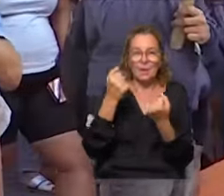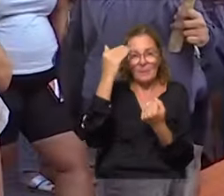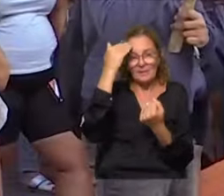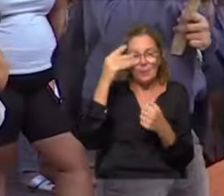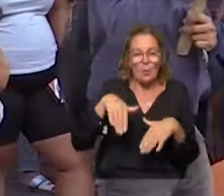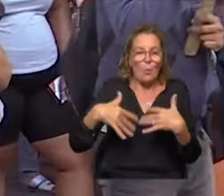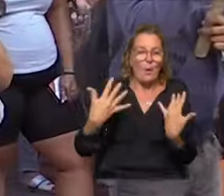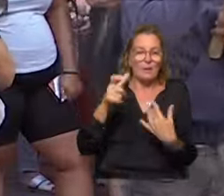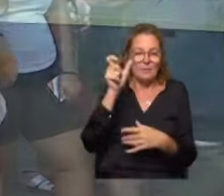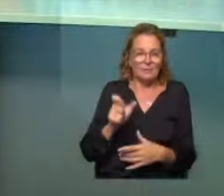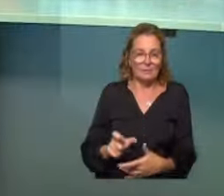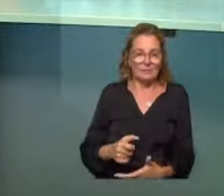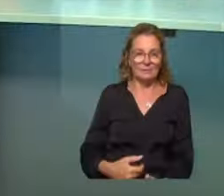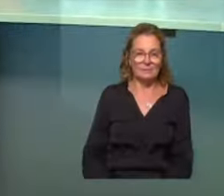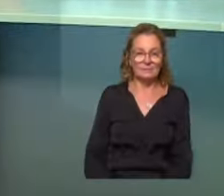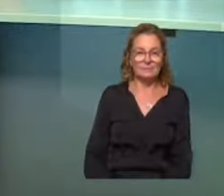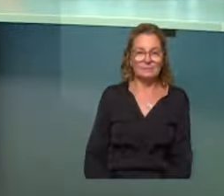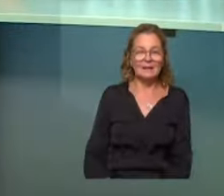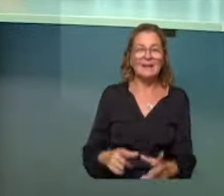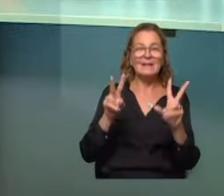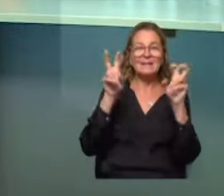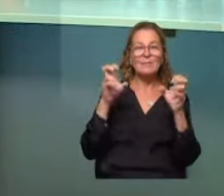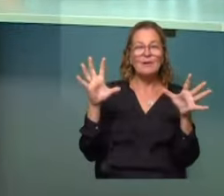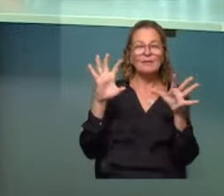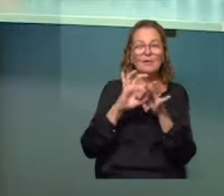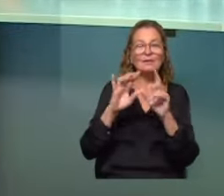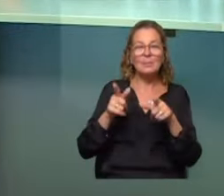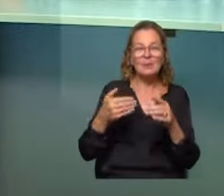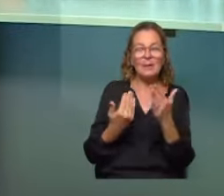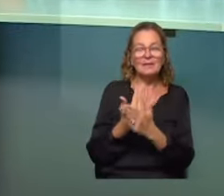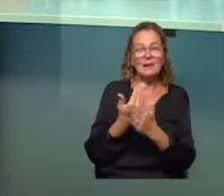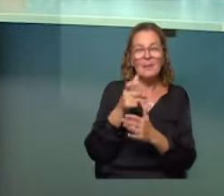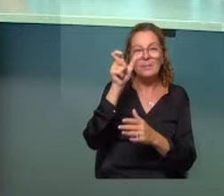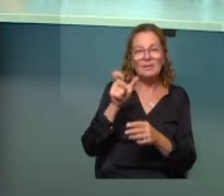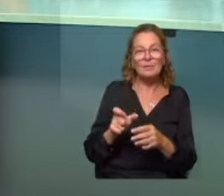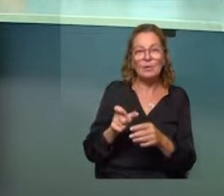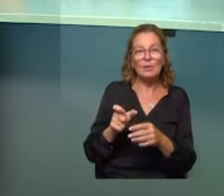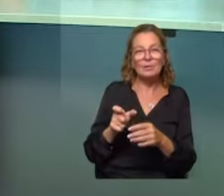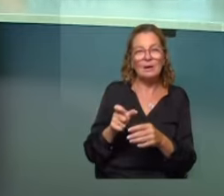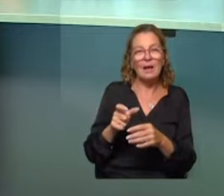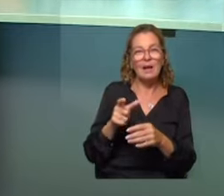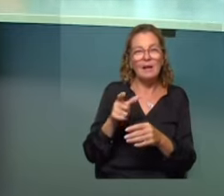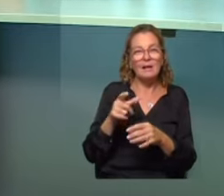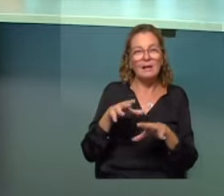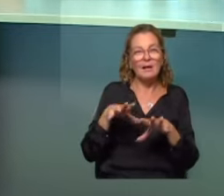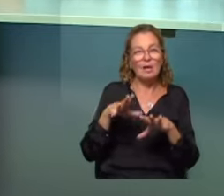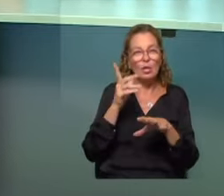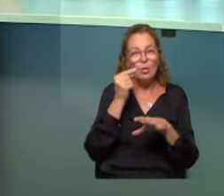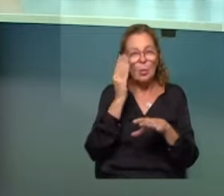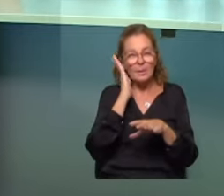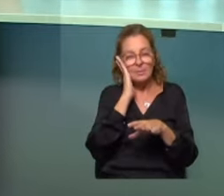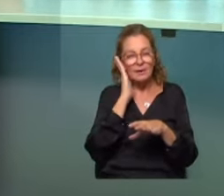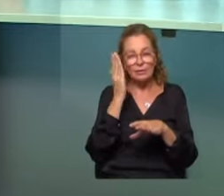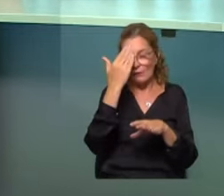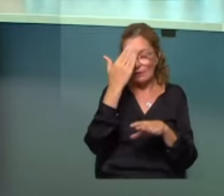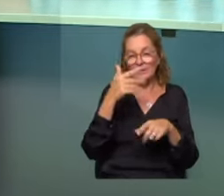cualquiera. Asunto muy vinculado. También esta mañana, personas usuarias de refugios nocturnos del Mides se manifestaron